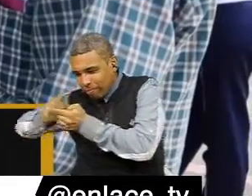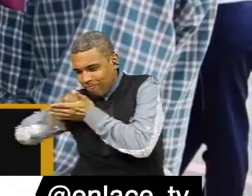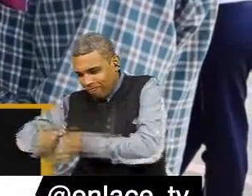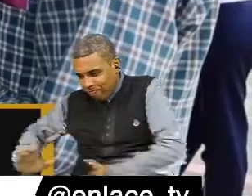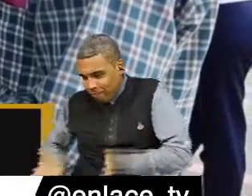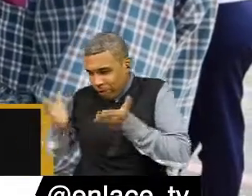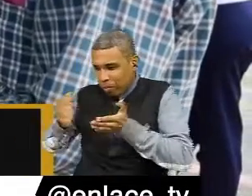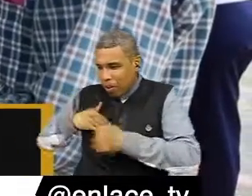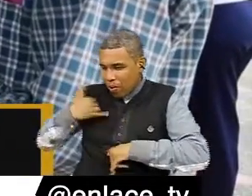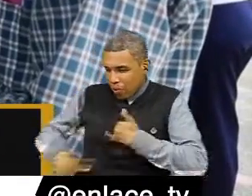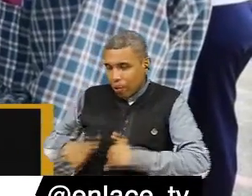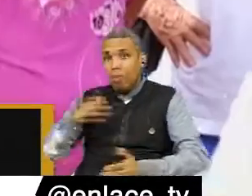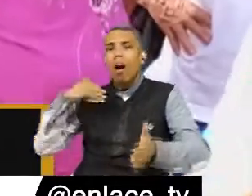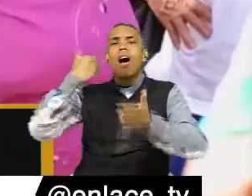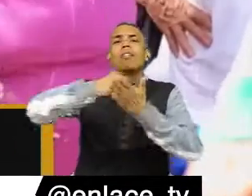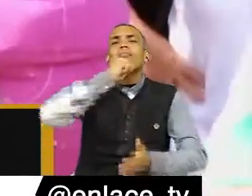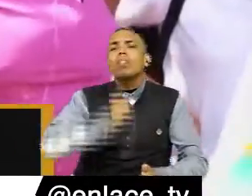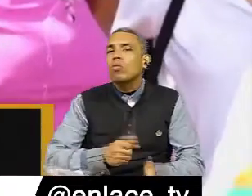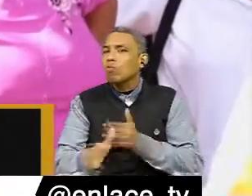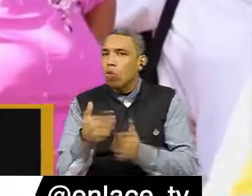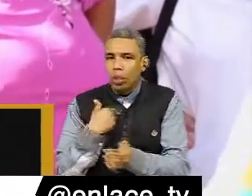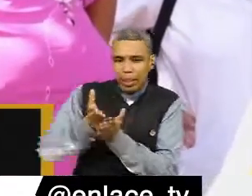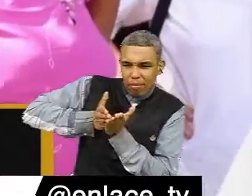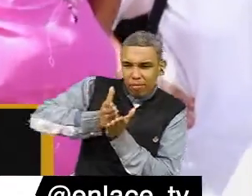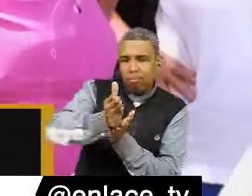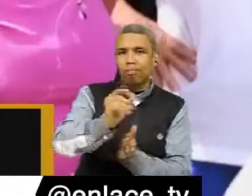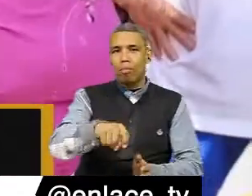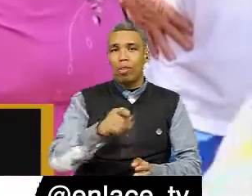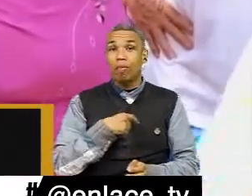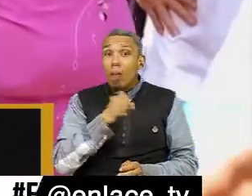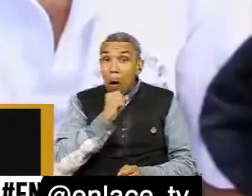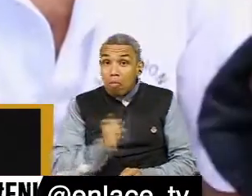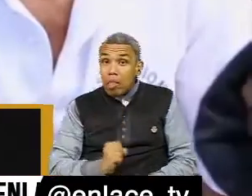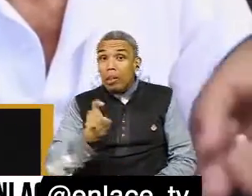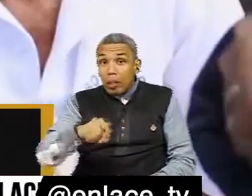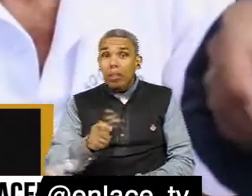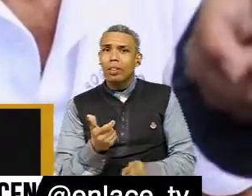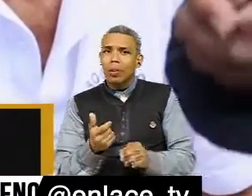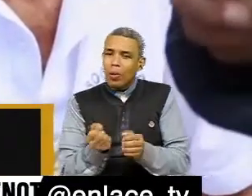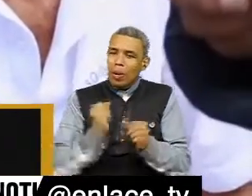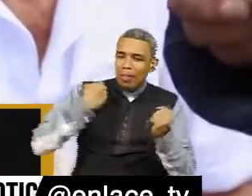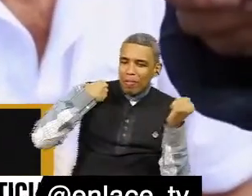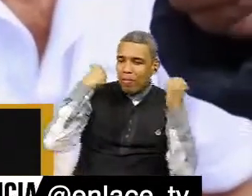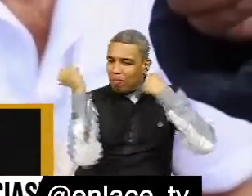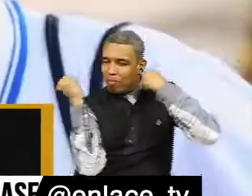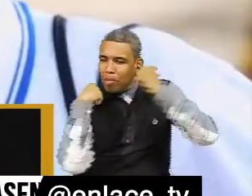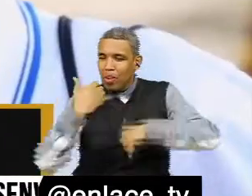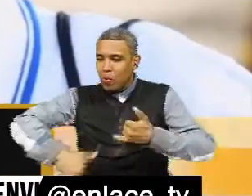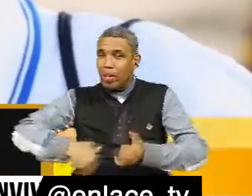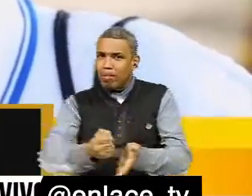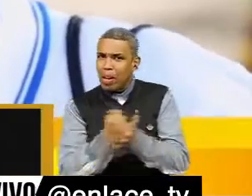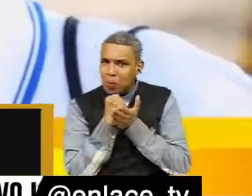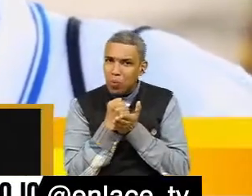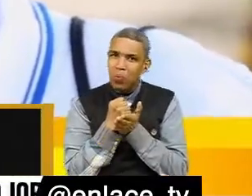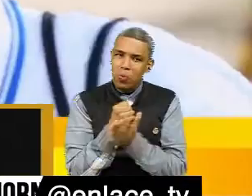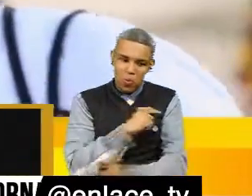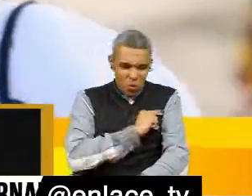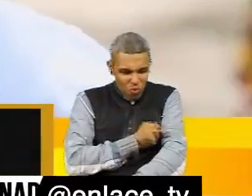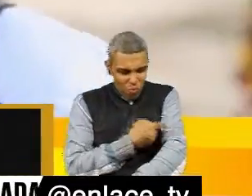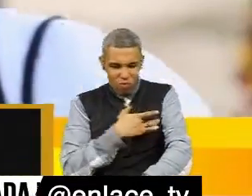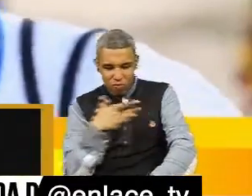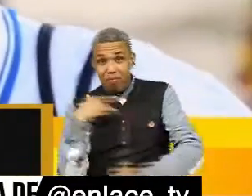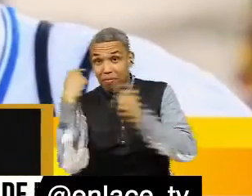jugar. Este tipo de actividades son necesarias para que los adultos mayores conserven su salud física y emocional. Necesitaba yo este